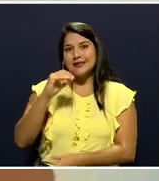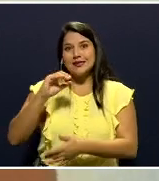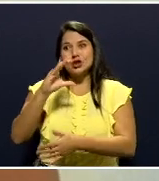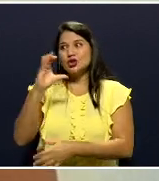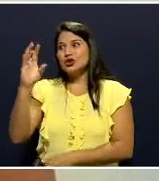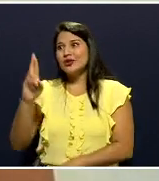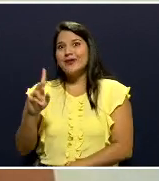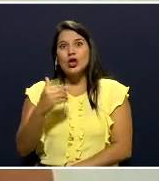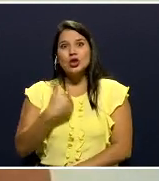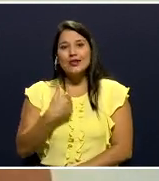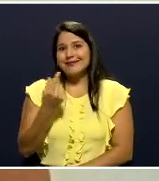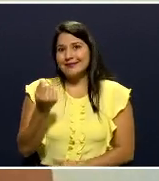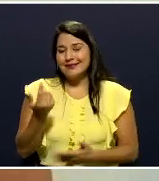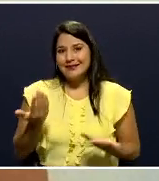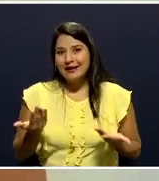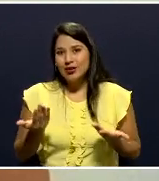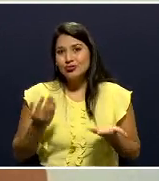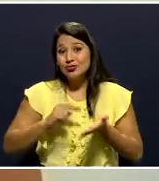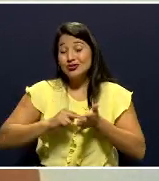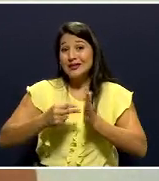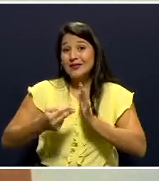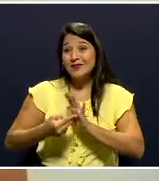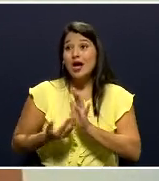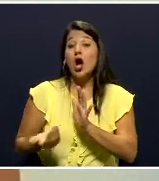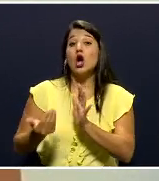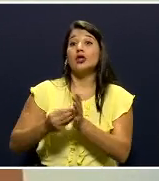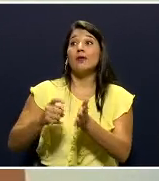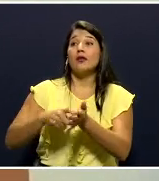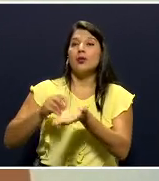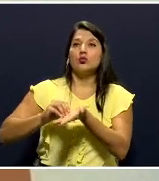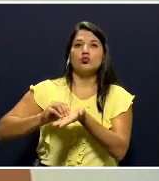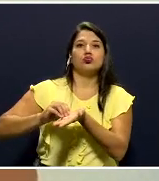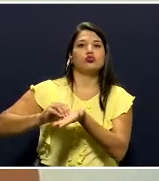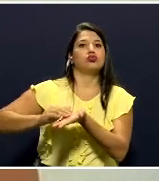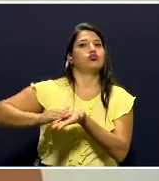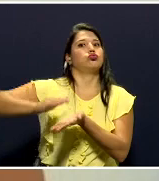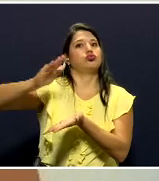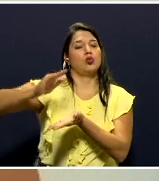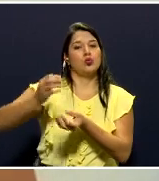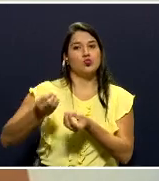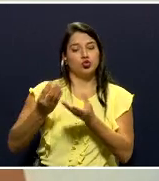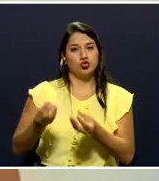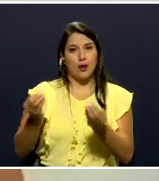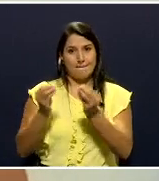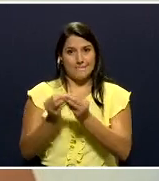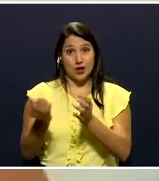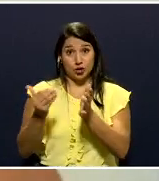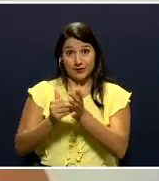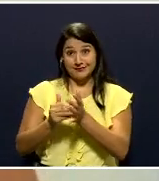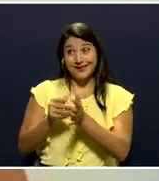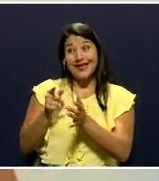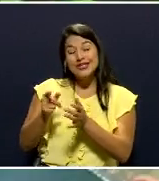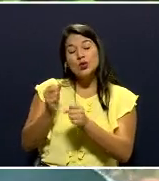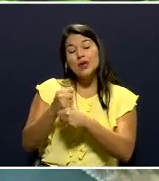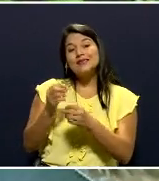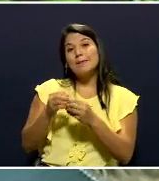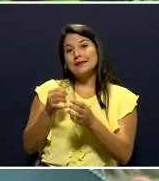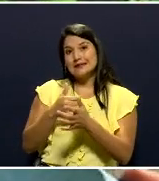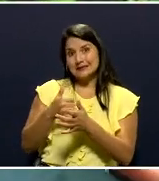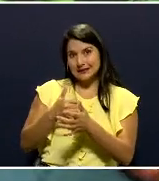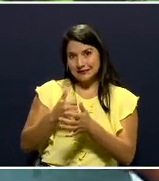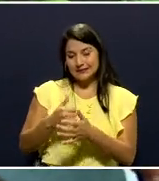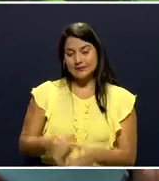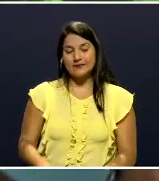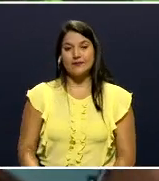endeudamiento, aumentaría muchísimo el gasto y eso debilitaría nuestro estado de bienestar. De todo el